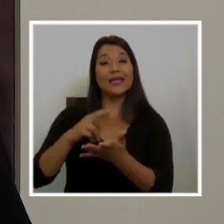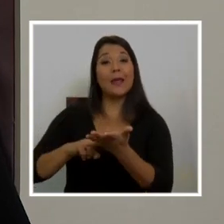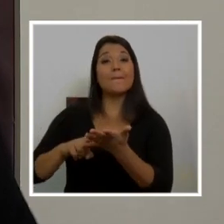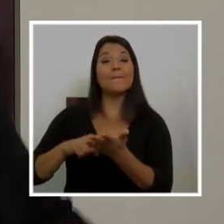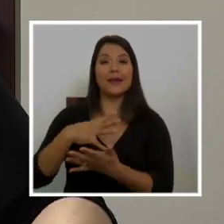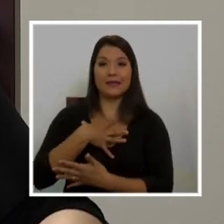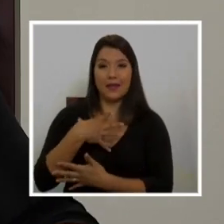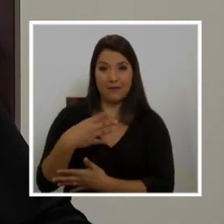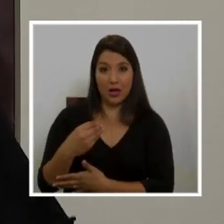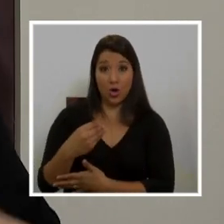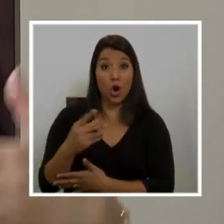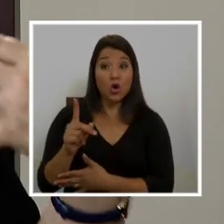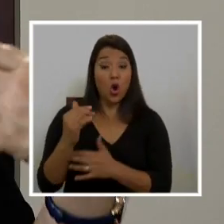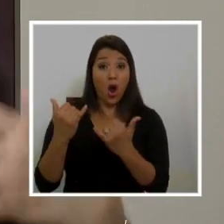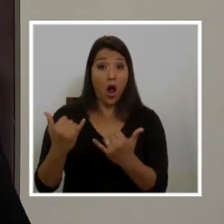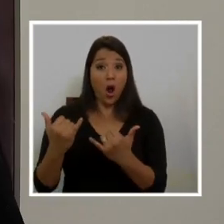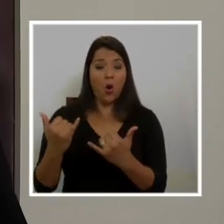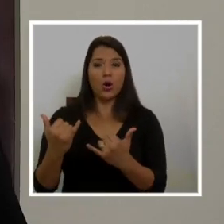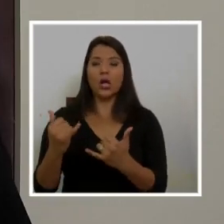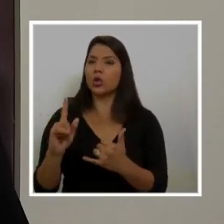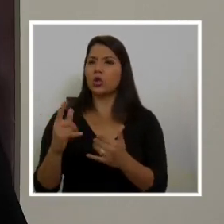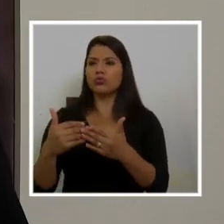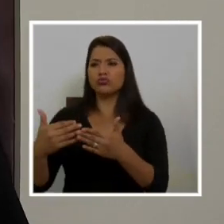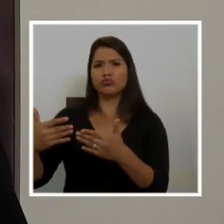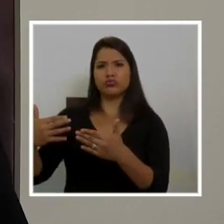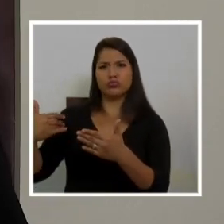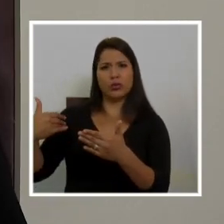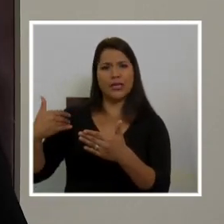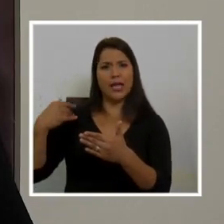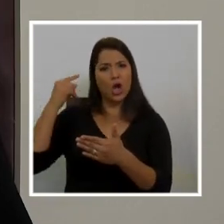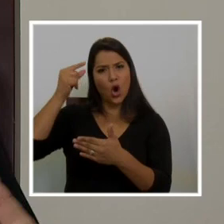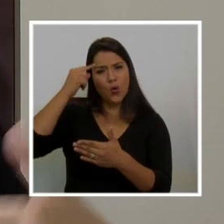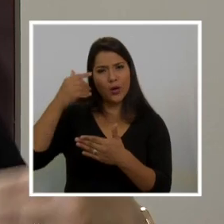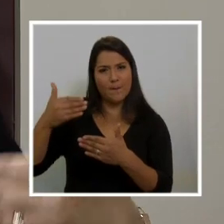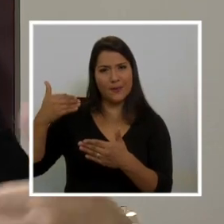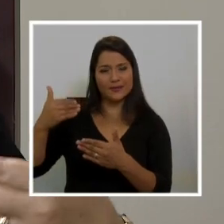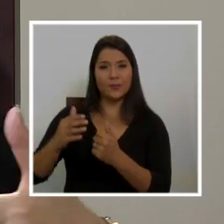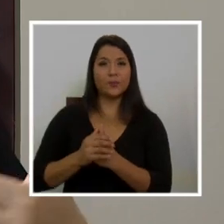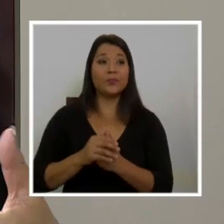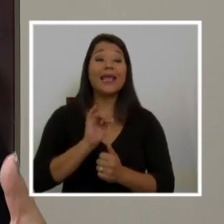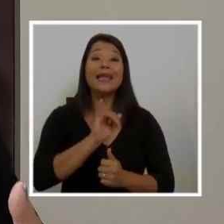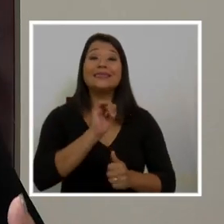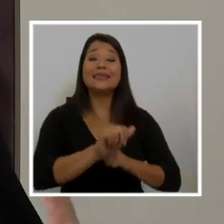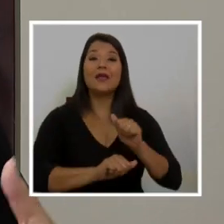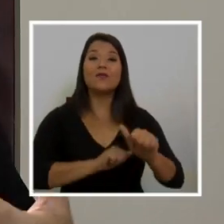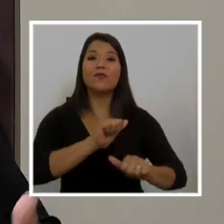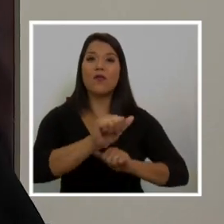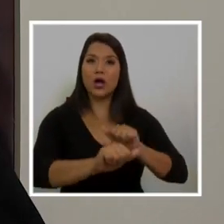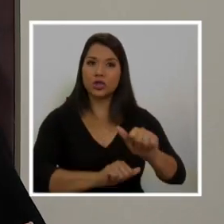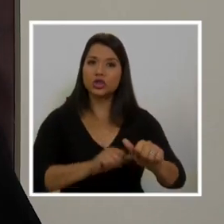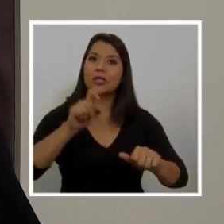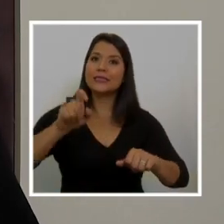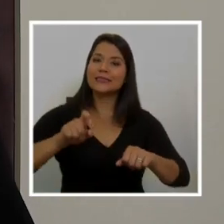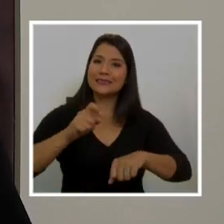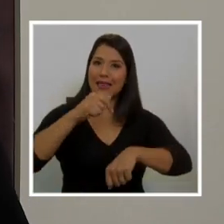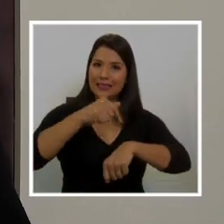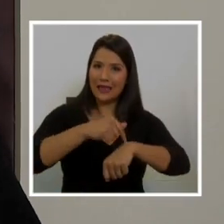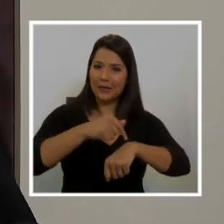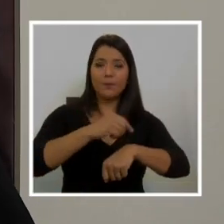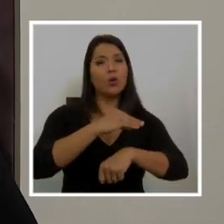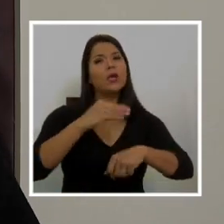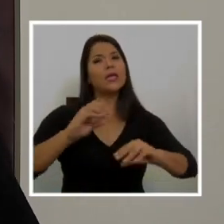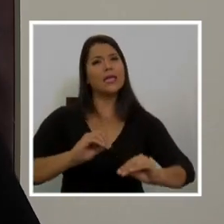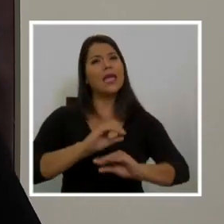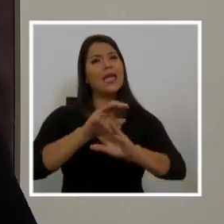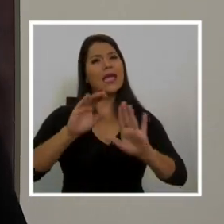ha sostenido, no de ahora, ¿verdad?, sino también de administraciones pasadas. Esto es un esfuerzo que lleva tiempo y que evidentemente